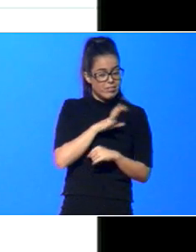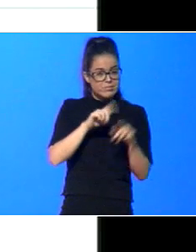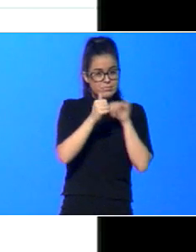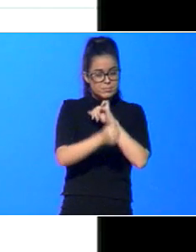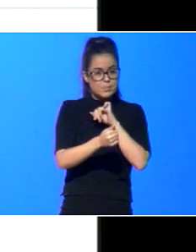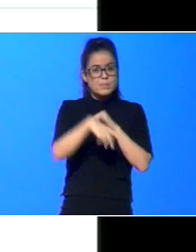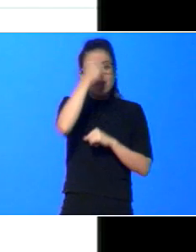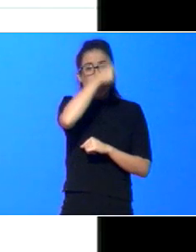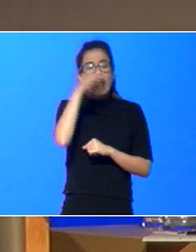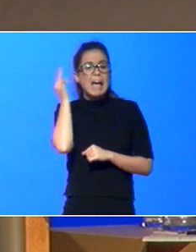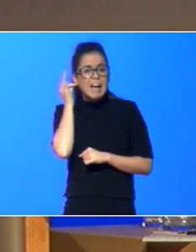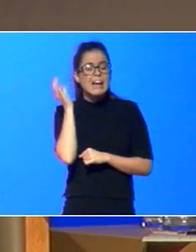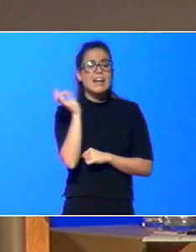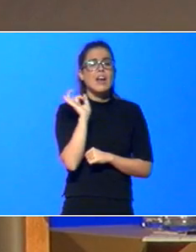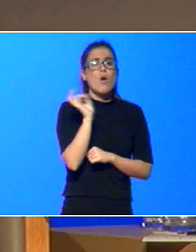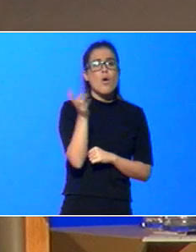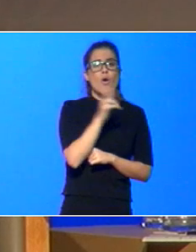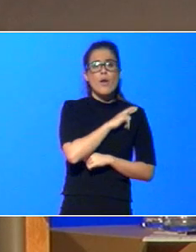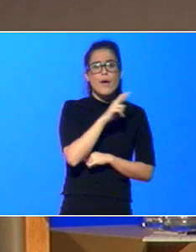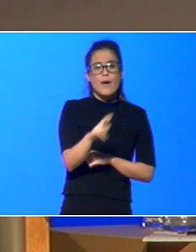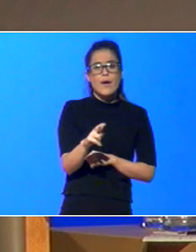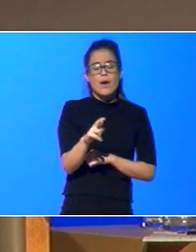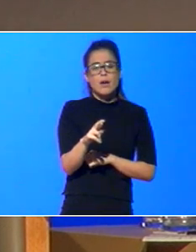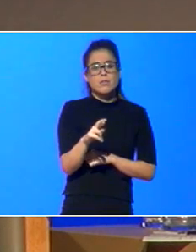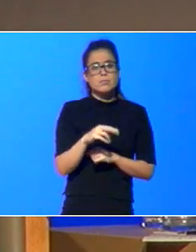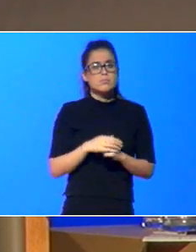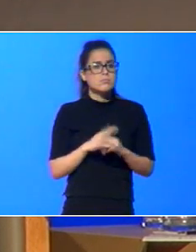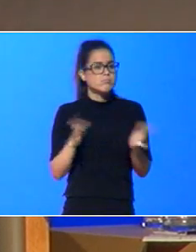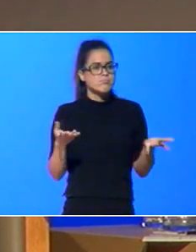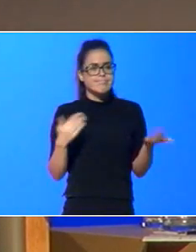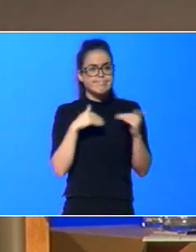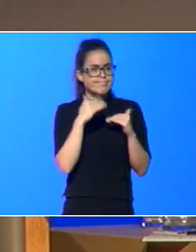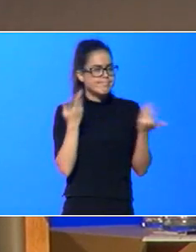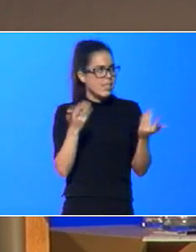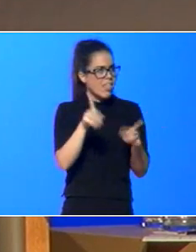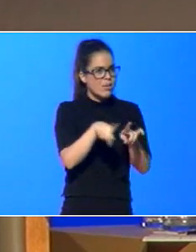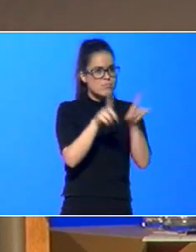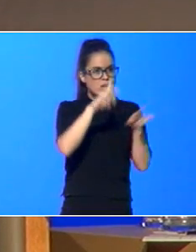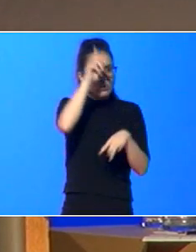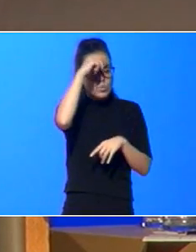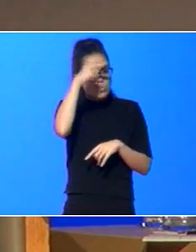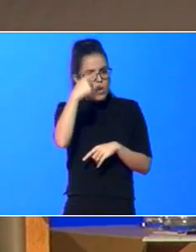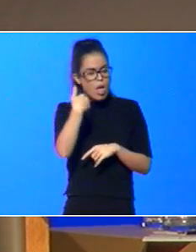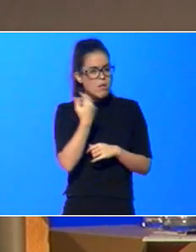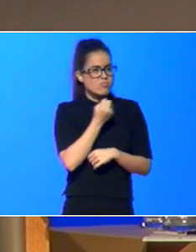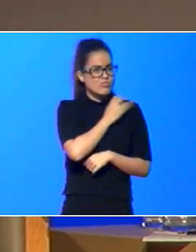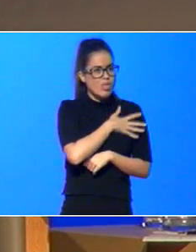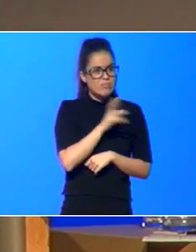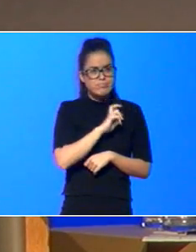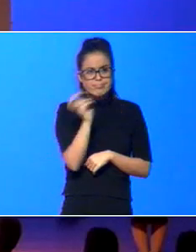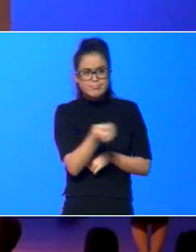de religión, en la diversidad a todos los niveles, ¿no? Cultural, funcional, etc. Y